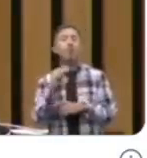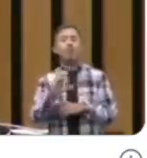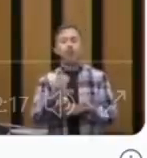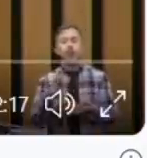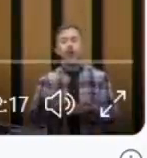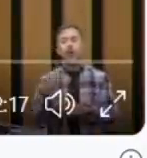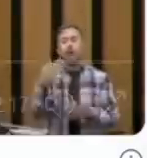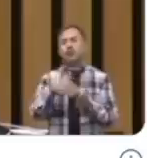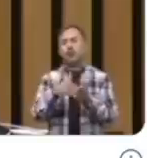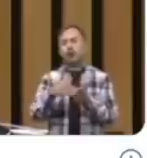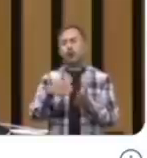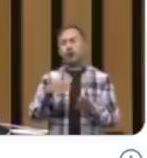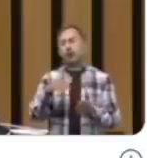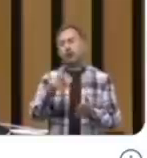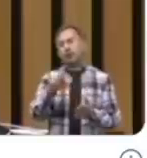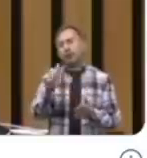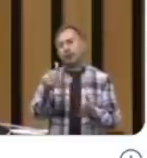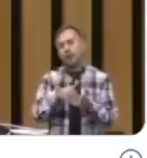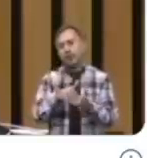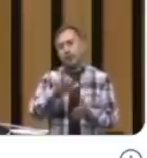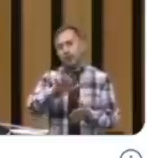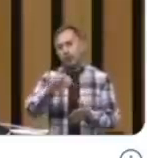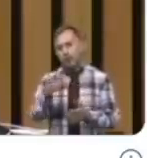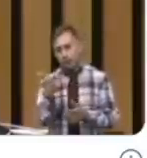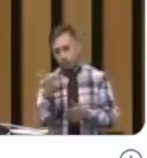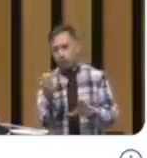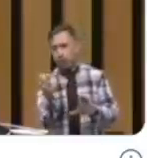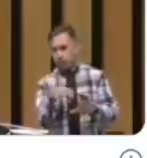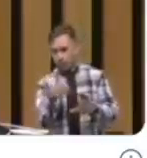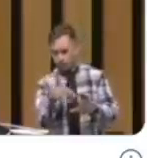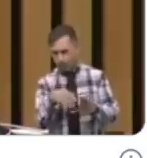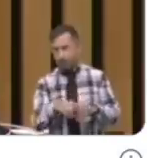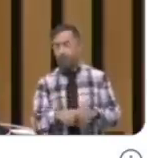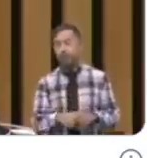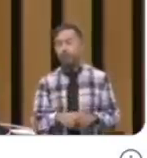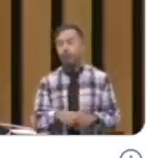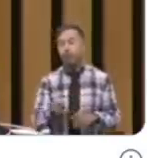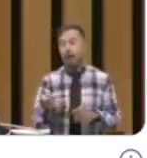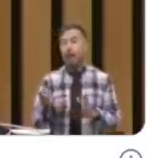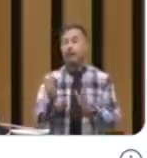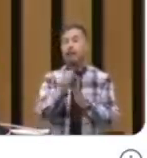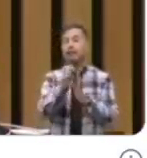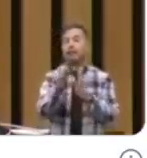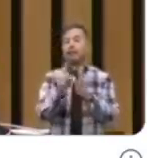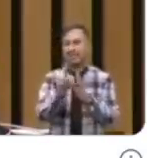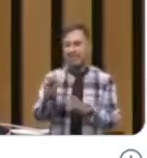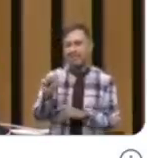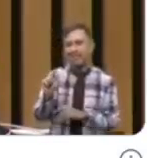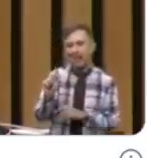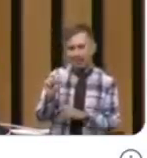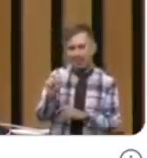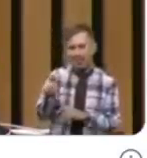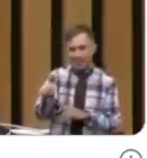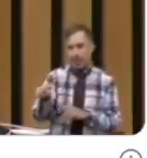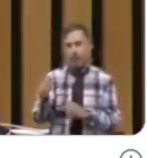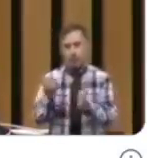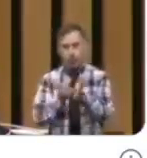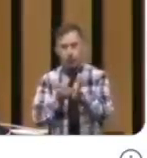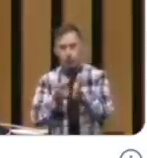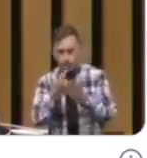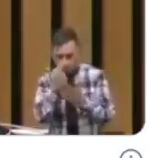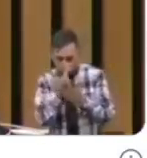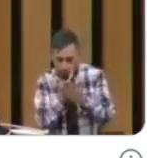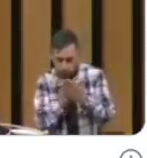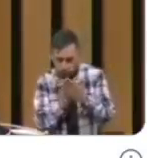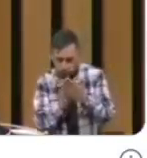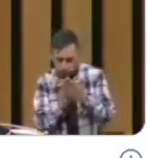26 mil 500 pesos de la documentación proporcionada por el sistema de administración tributaria se advierte que ninguna de